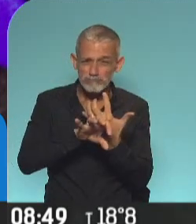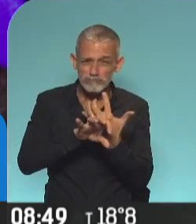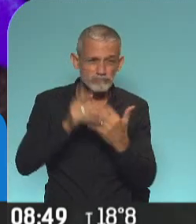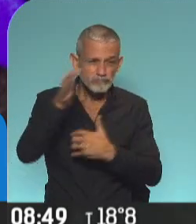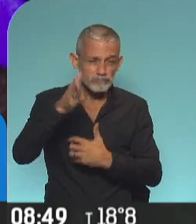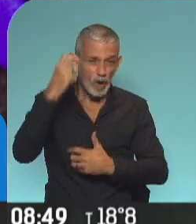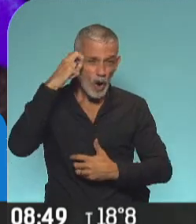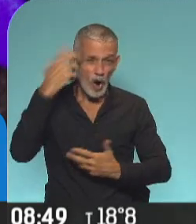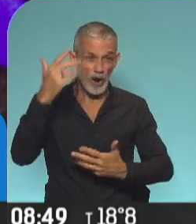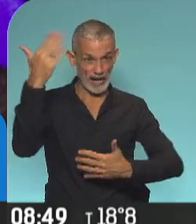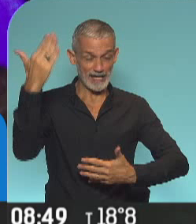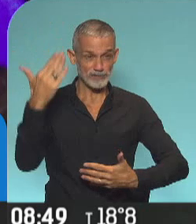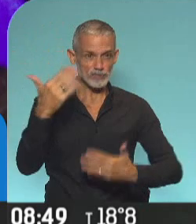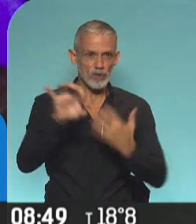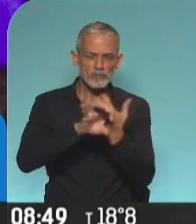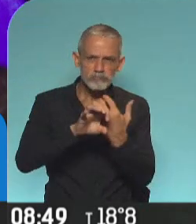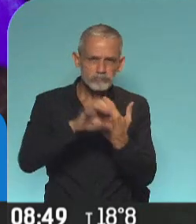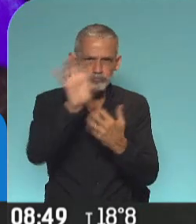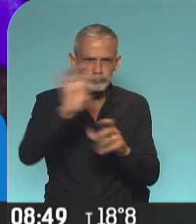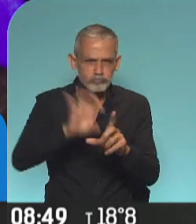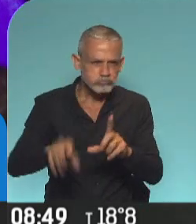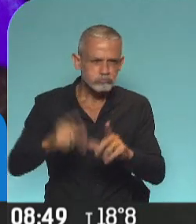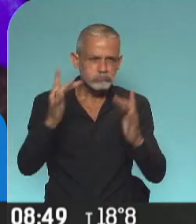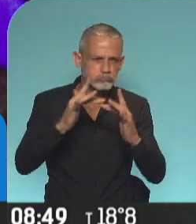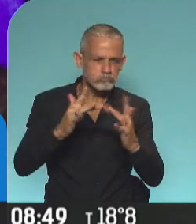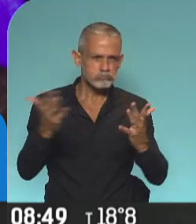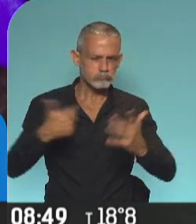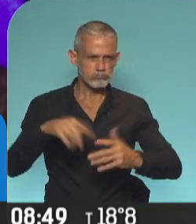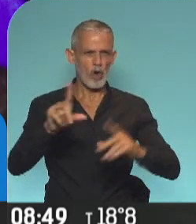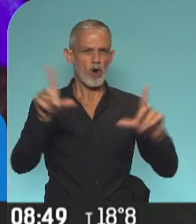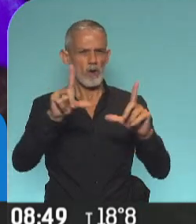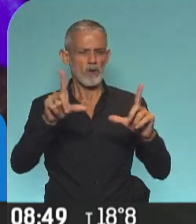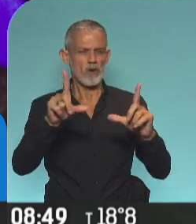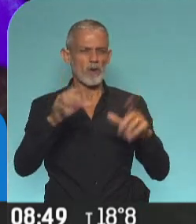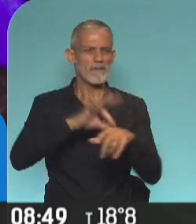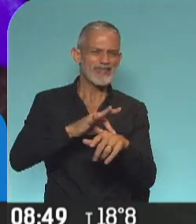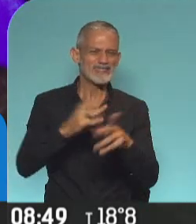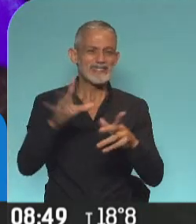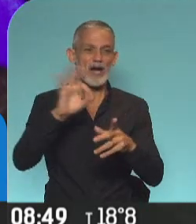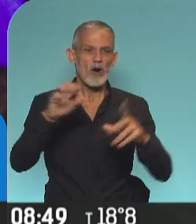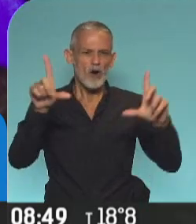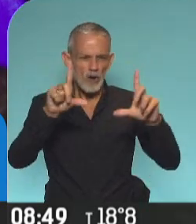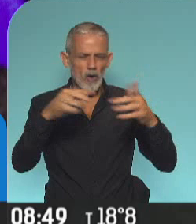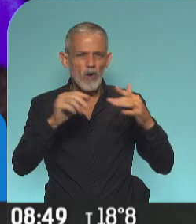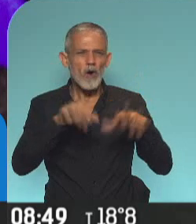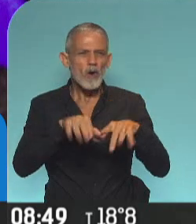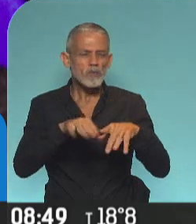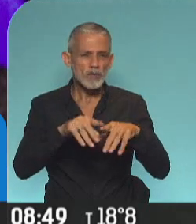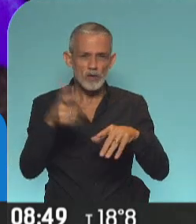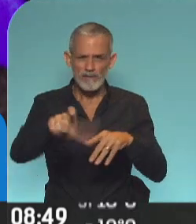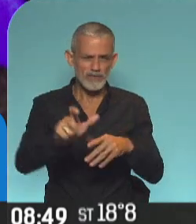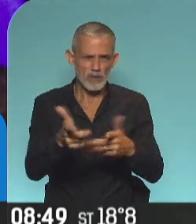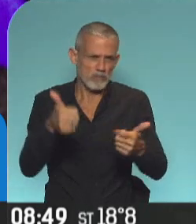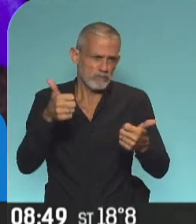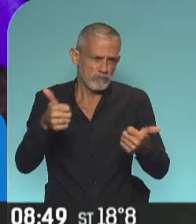congreso cosa que también es y antes se escuche también acerca de la telemedicina o un poco el tele aprendizaje o el vídeo aprendizaje y